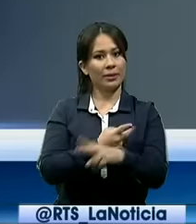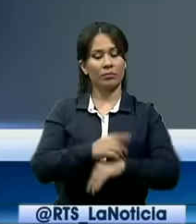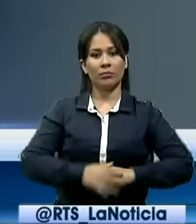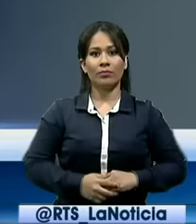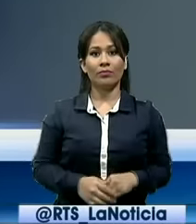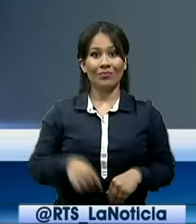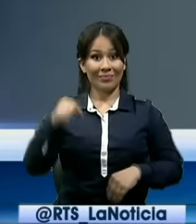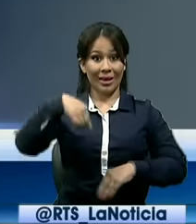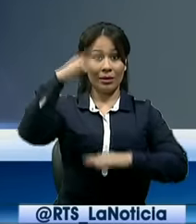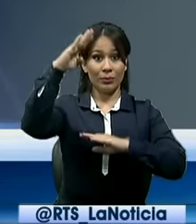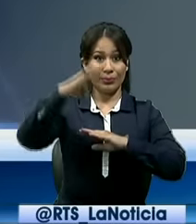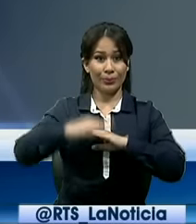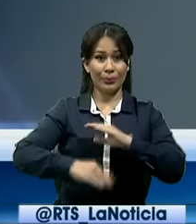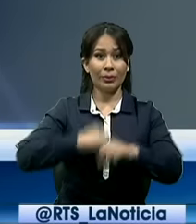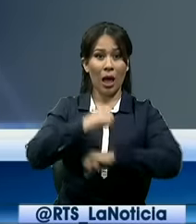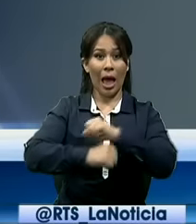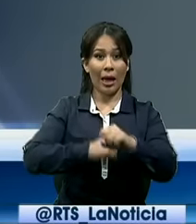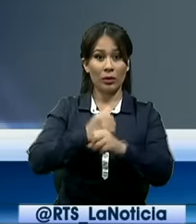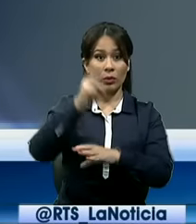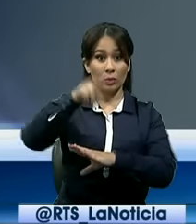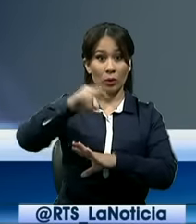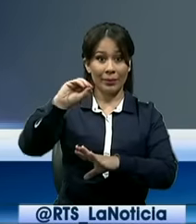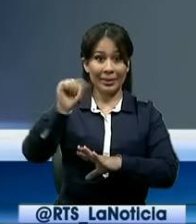lo que va del año se han realizado en la zona 8